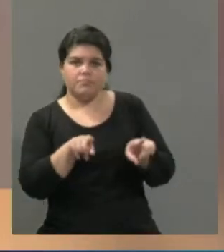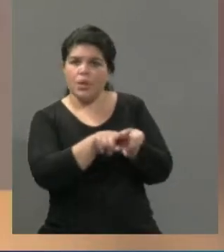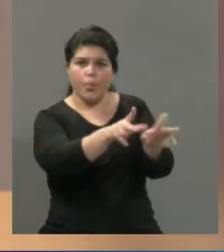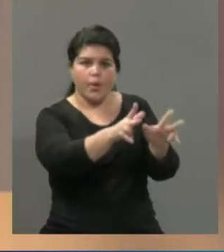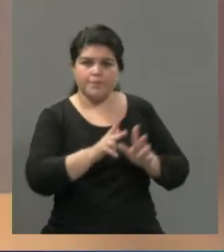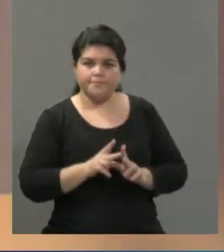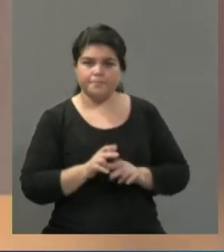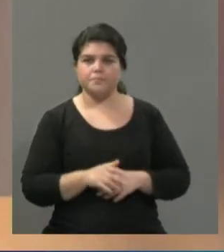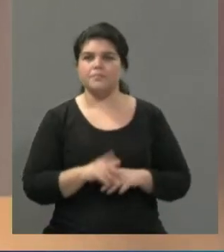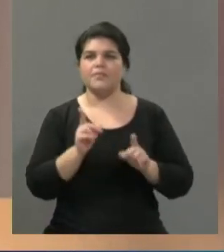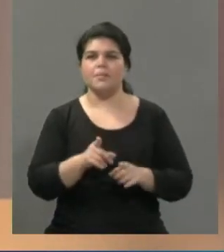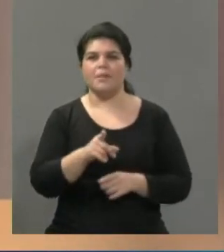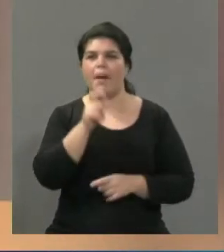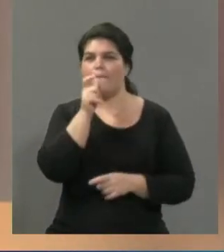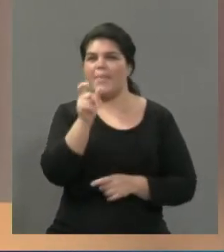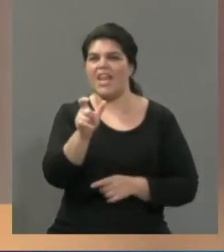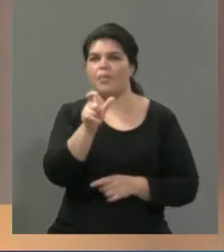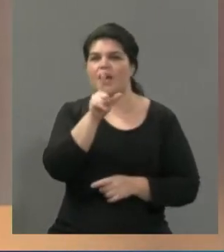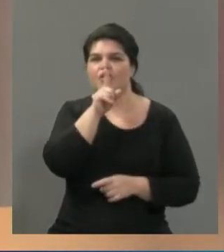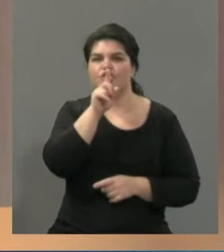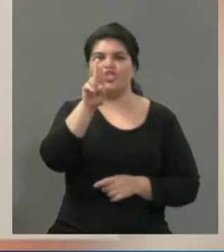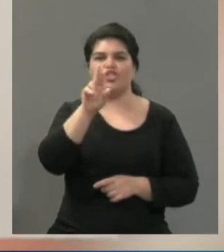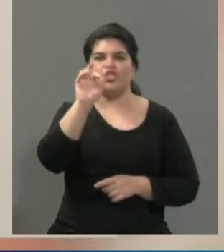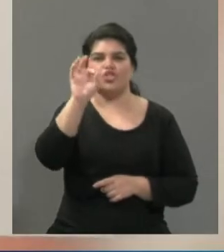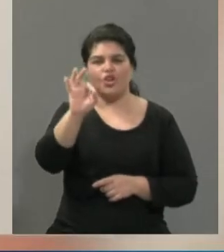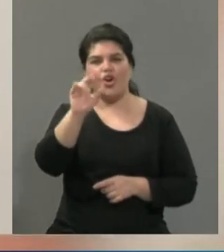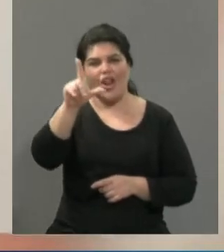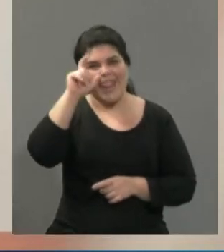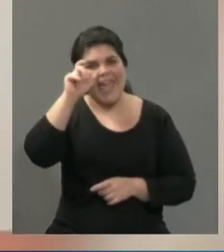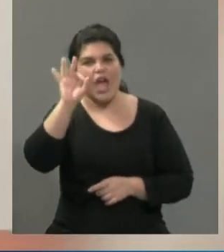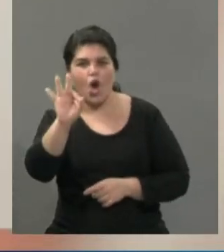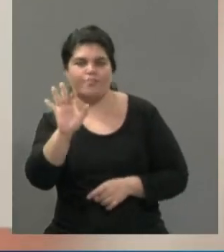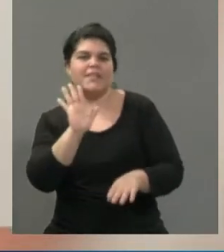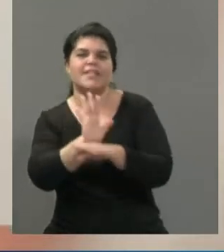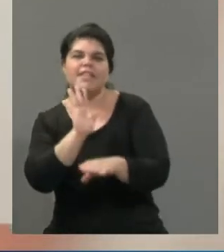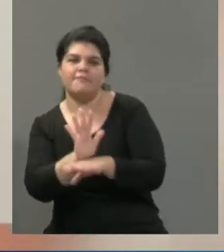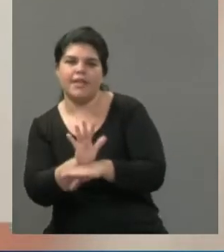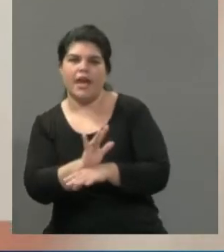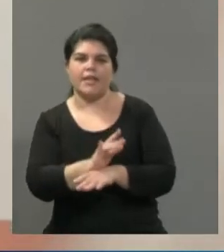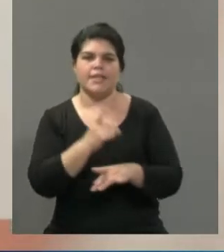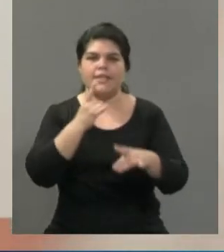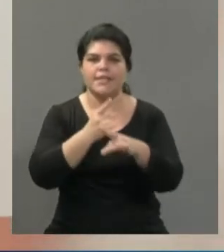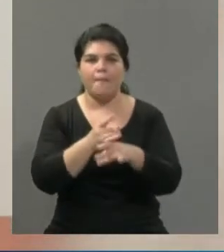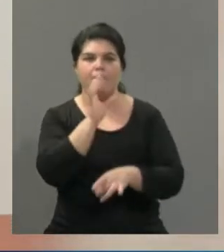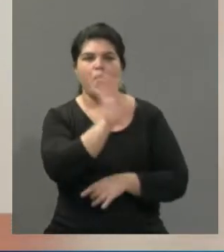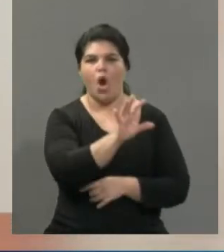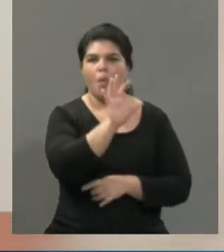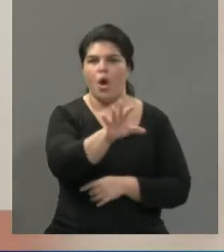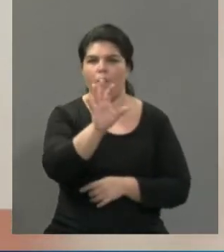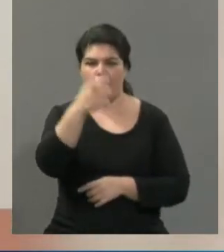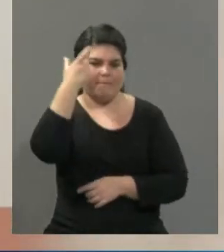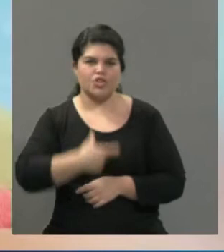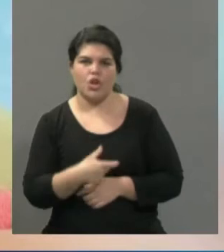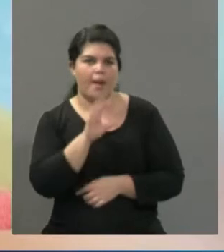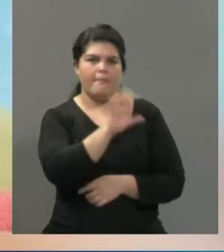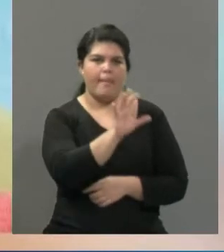troleo, ¿no? Esta palabra que se usa para decir las personas que molestan a otras sistemáticamente en Internet. Pero no es lo